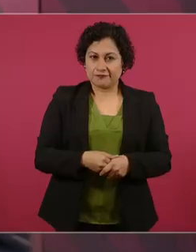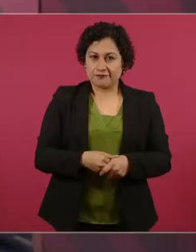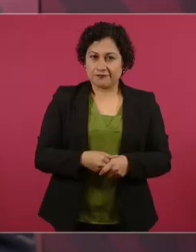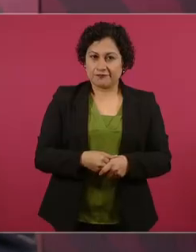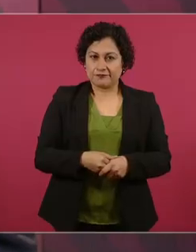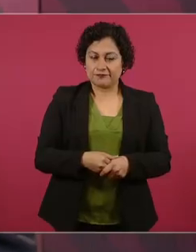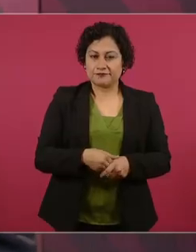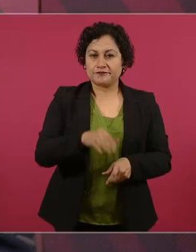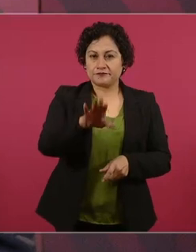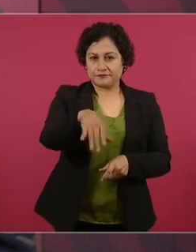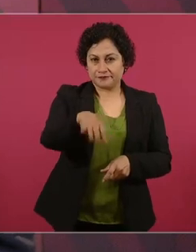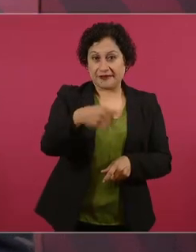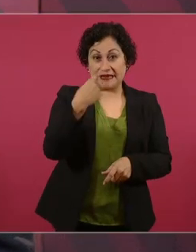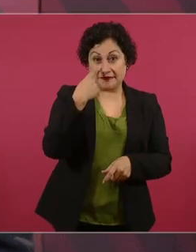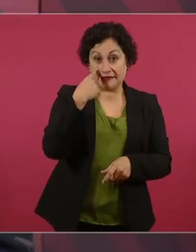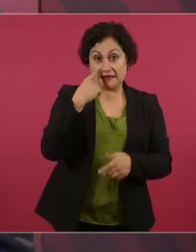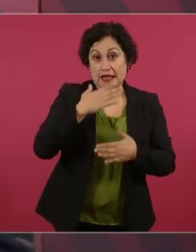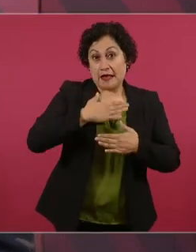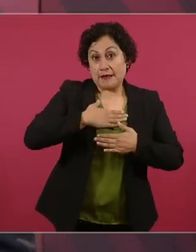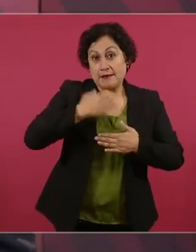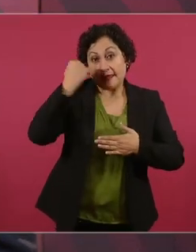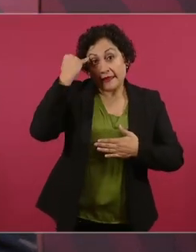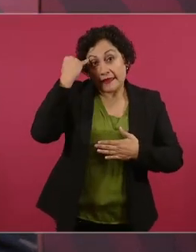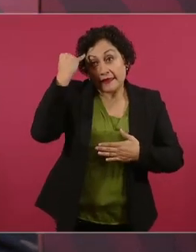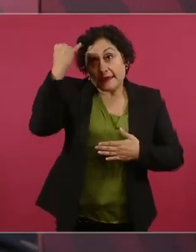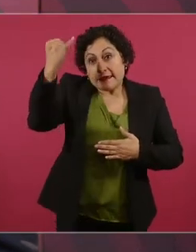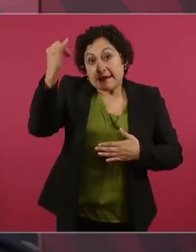tengo como hipótesis?